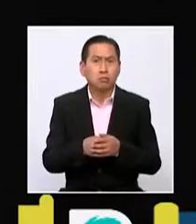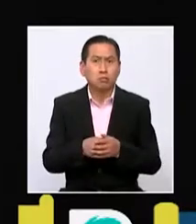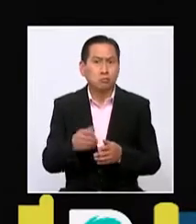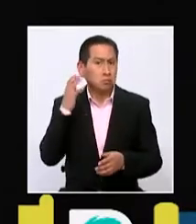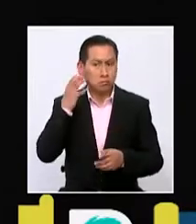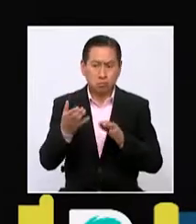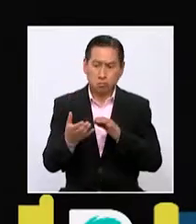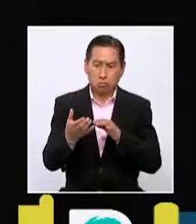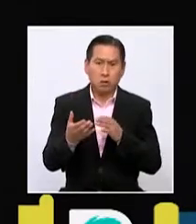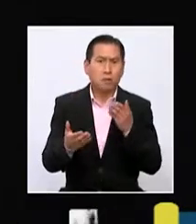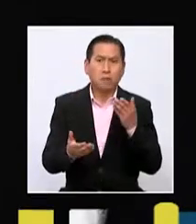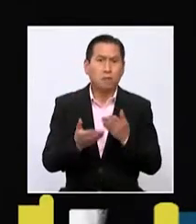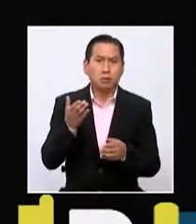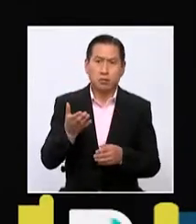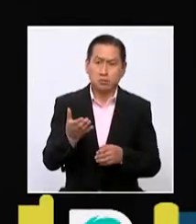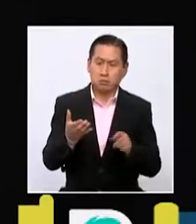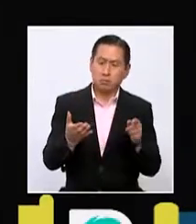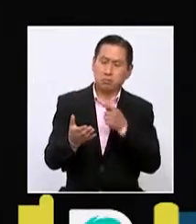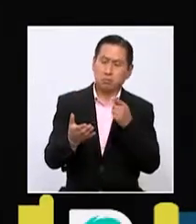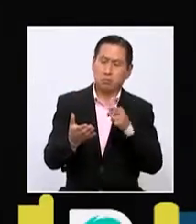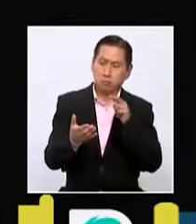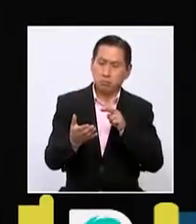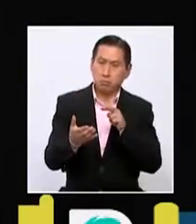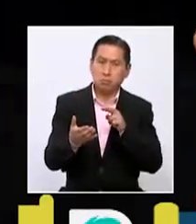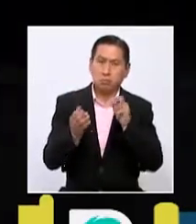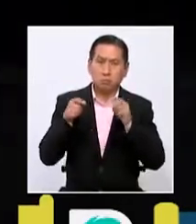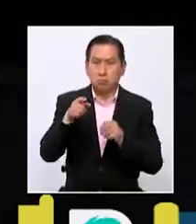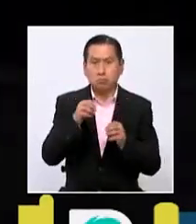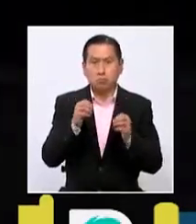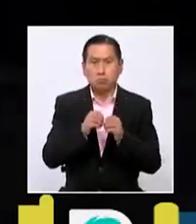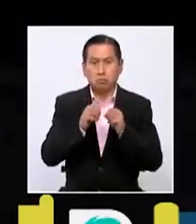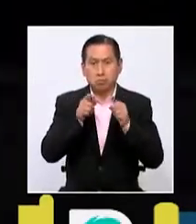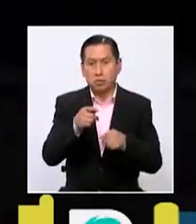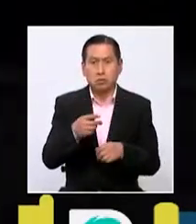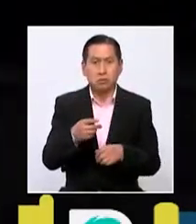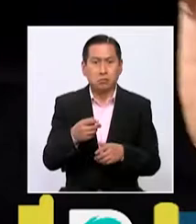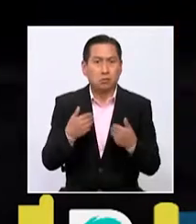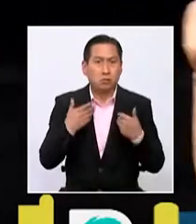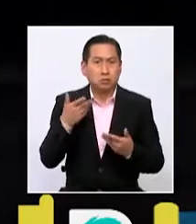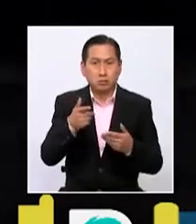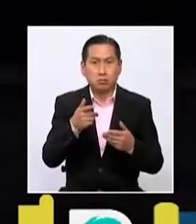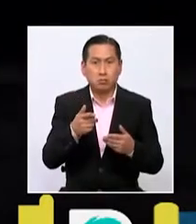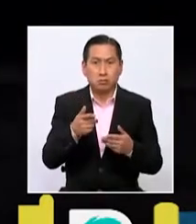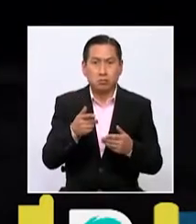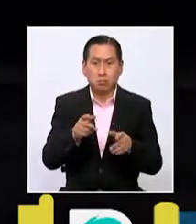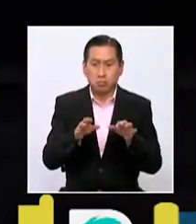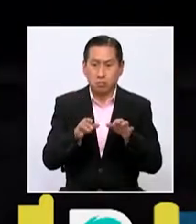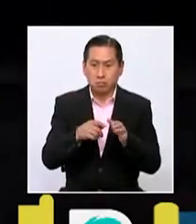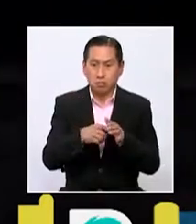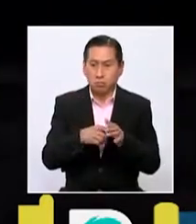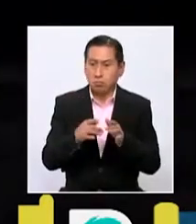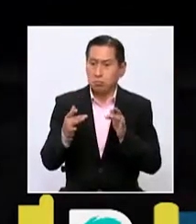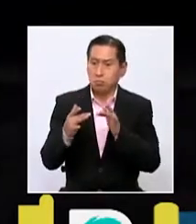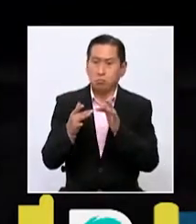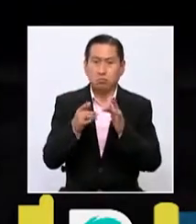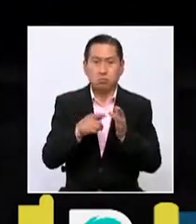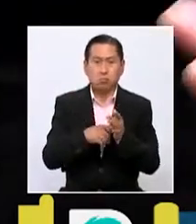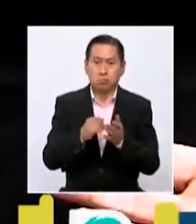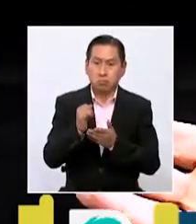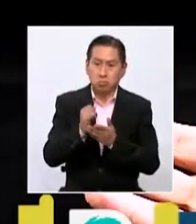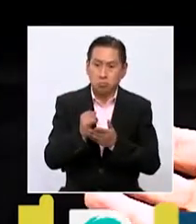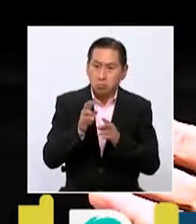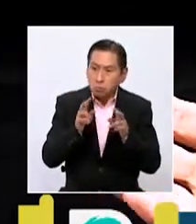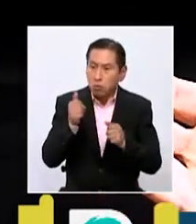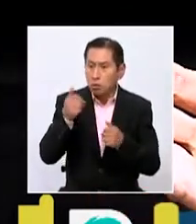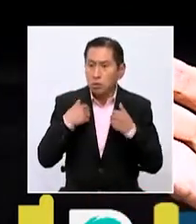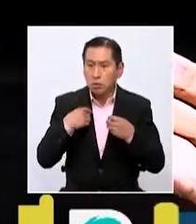teléfono económico, ¿de acuerdo? O aquel que tiene un poquito más de posibilidades de accesar a una plataforma OTT y ver el contenido que quieren. Ahí se van a